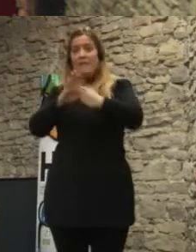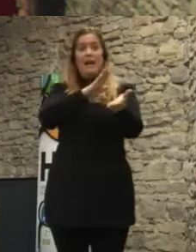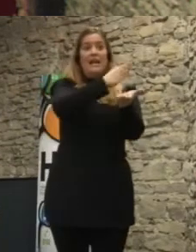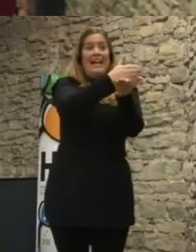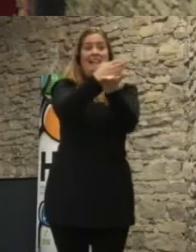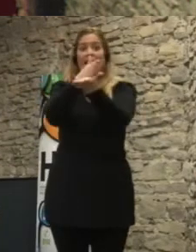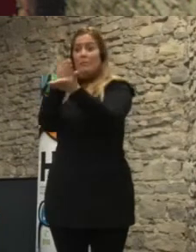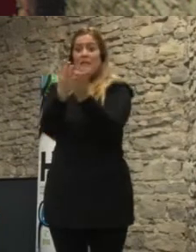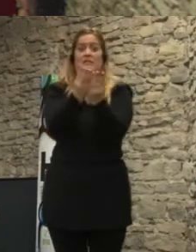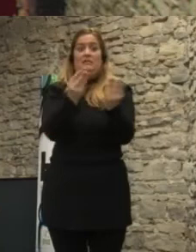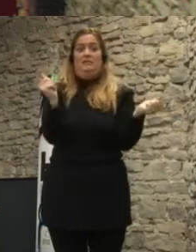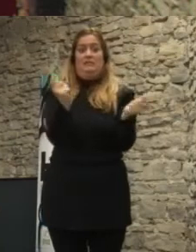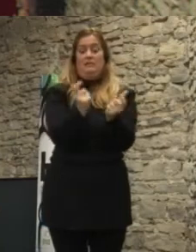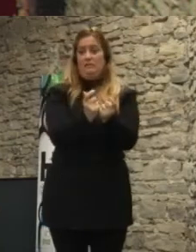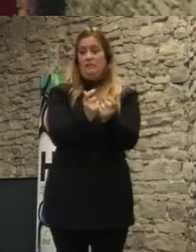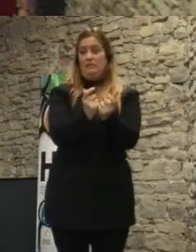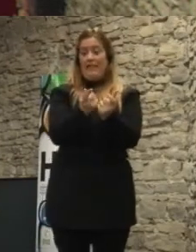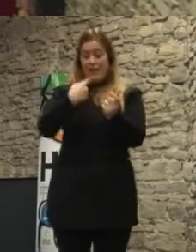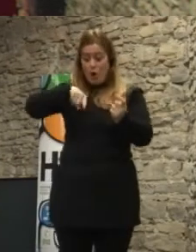y las asociaciones somos